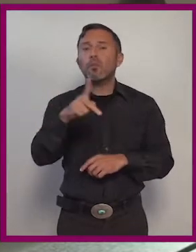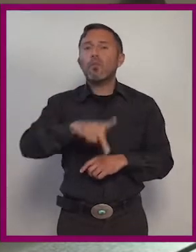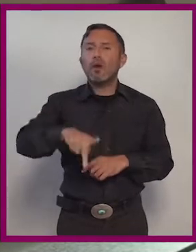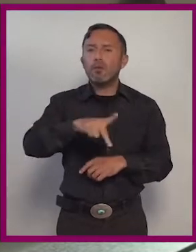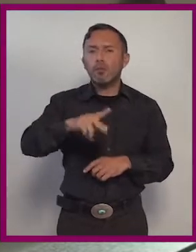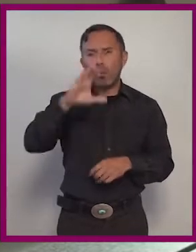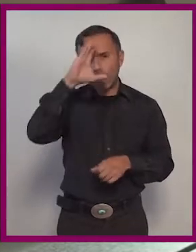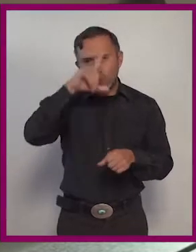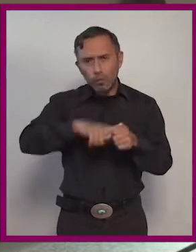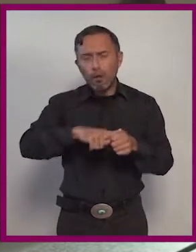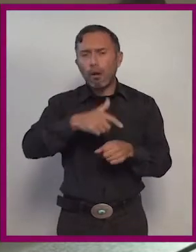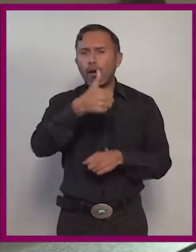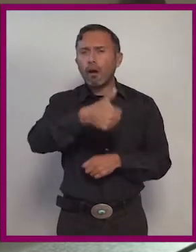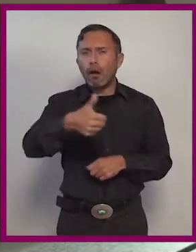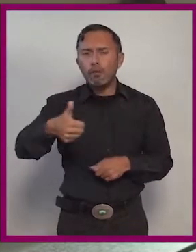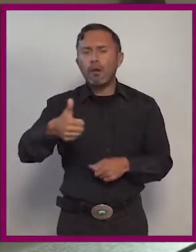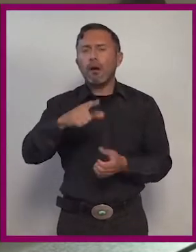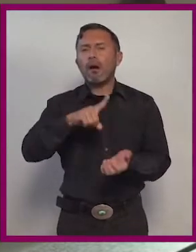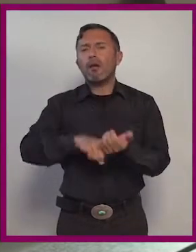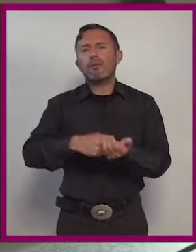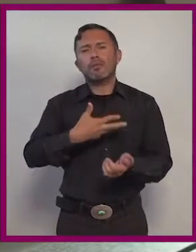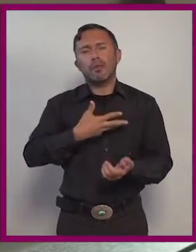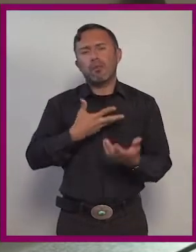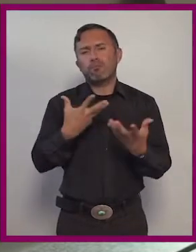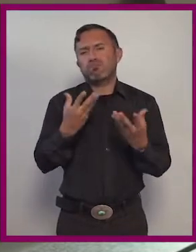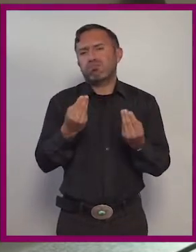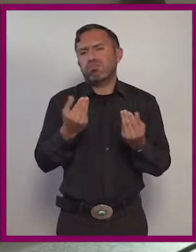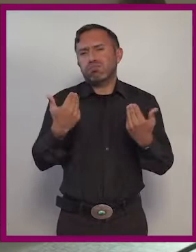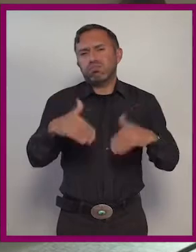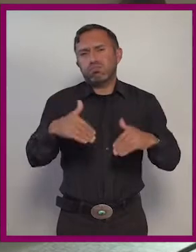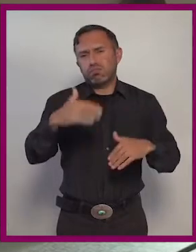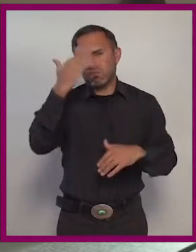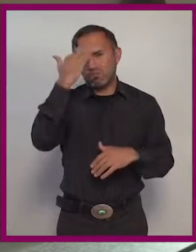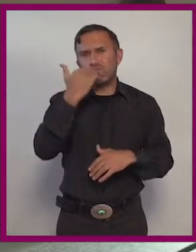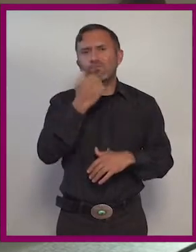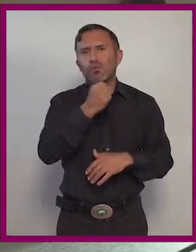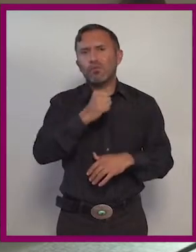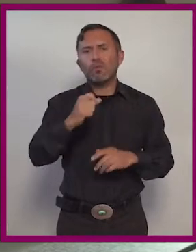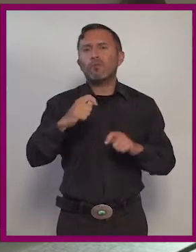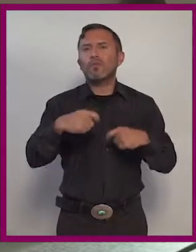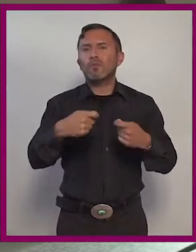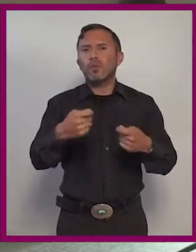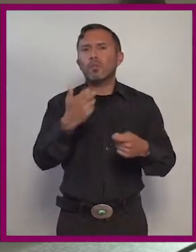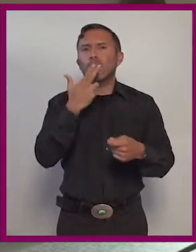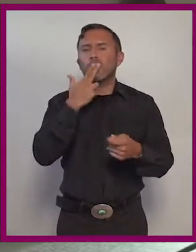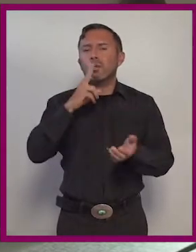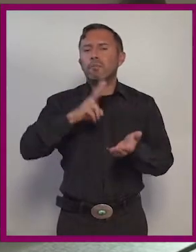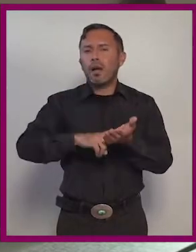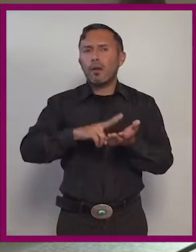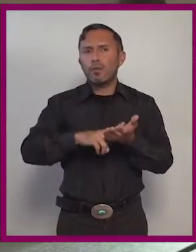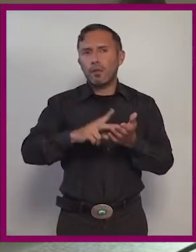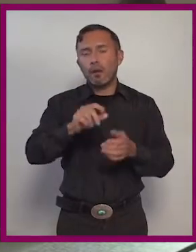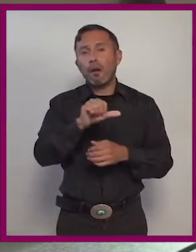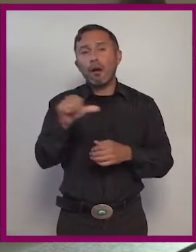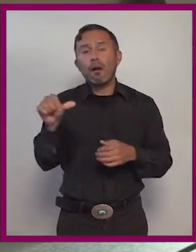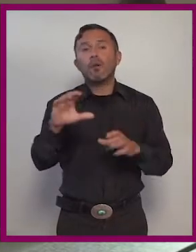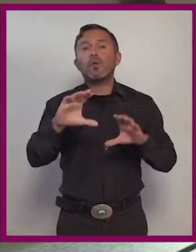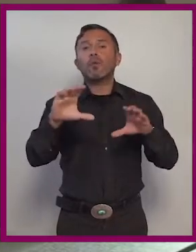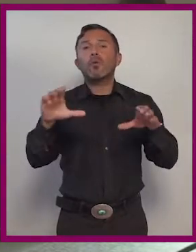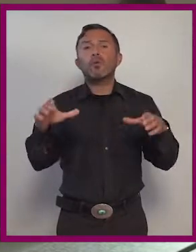cada cultura es poseedora de un acervo que, no obstante su vigencia e importancia para las propias